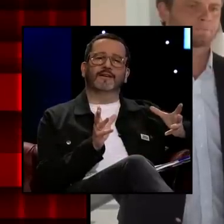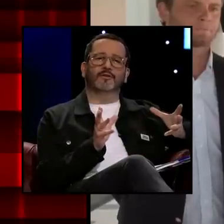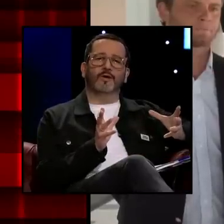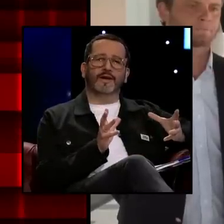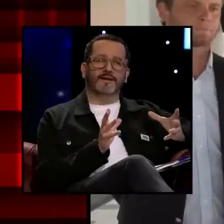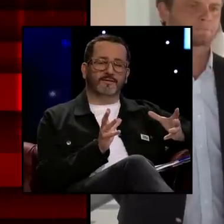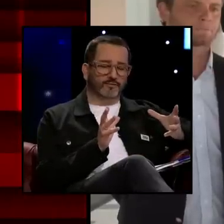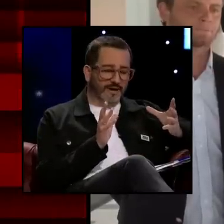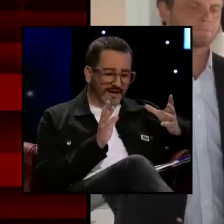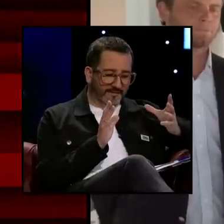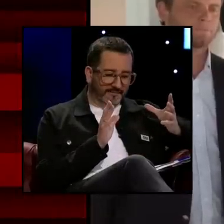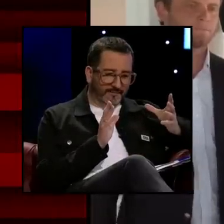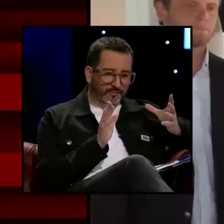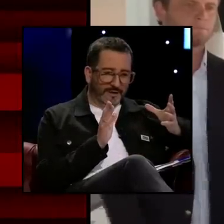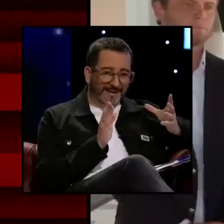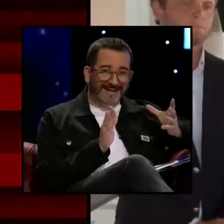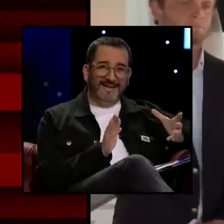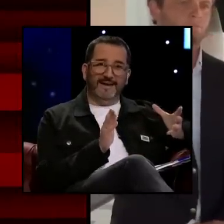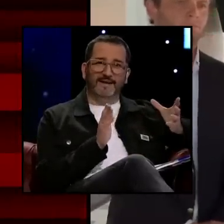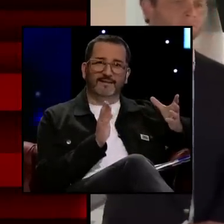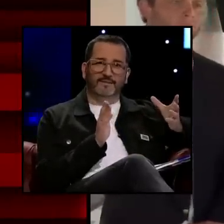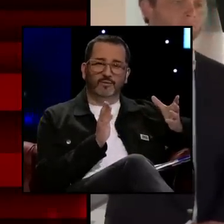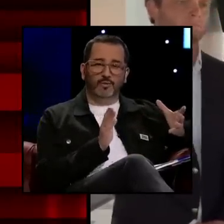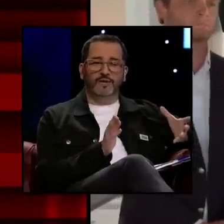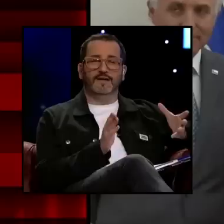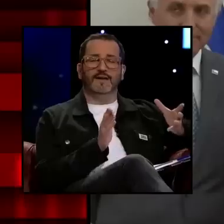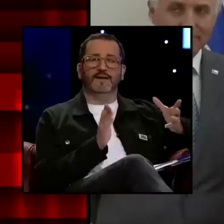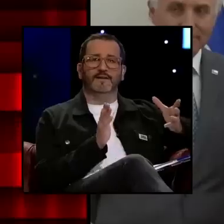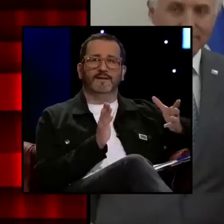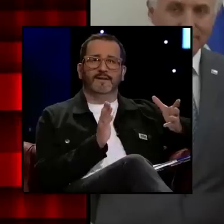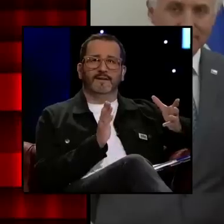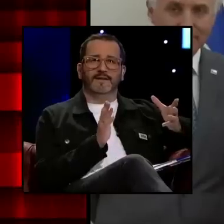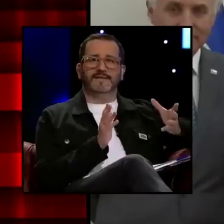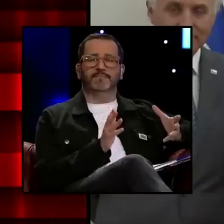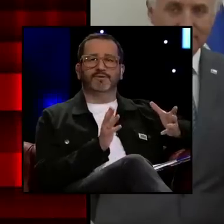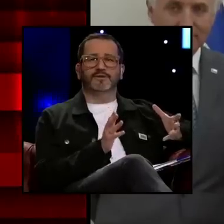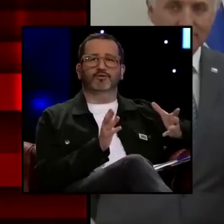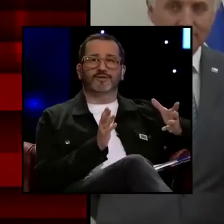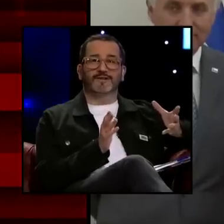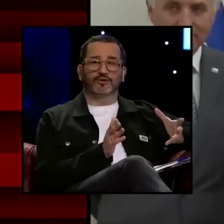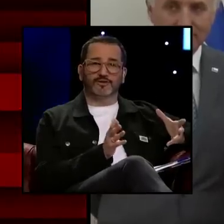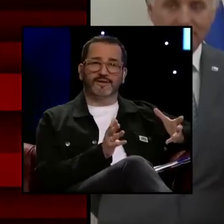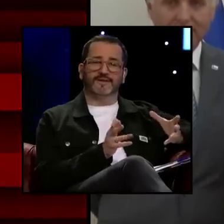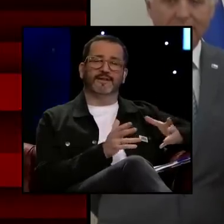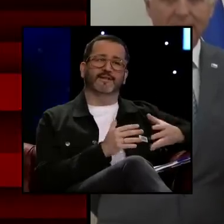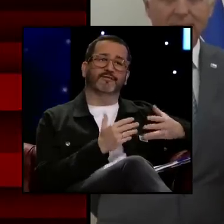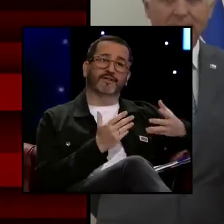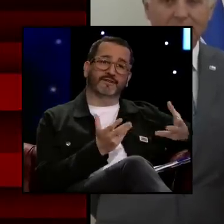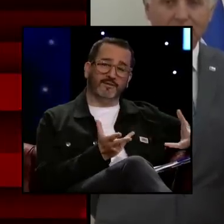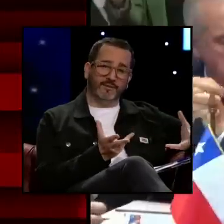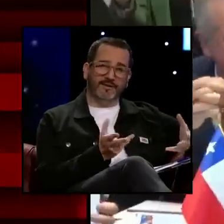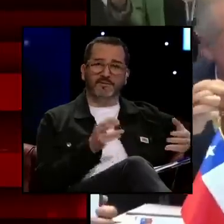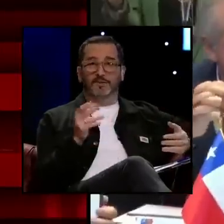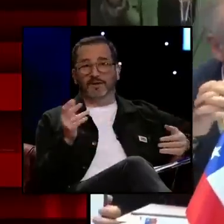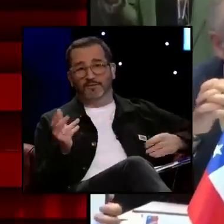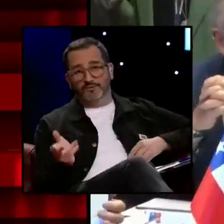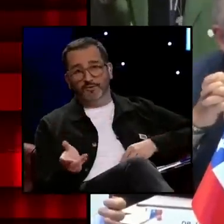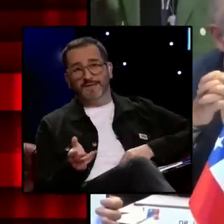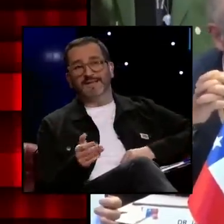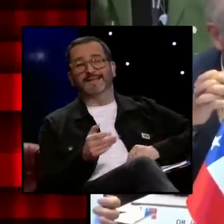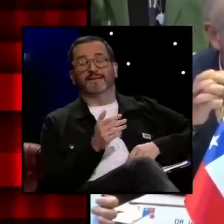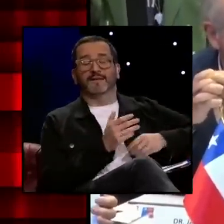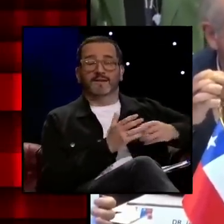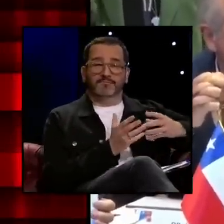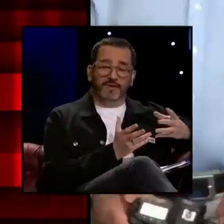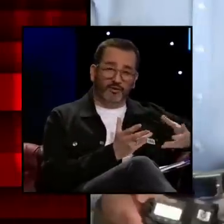Entendiendo que no hay una manera única y 100% exitosa de enfrentar una pandemia, porque incluso